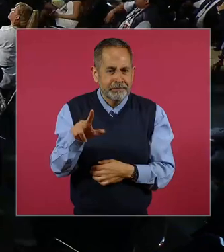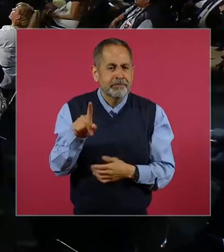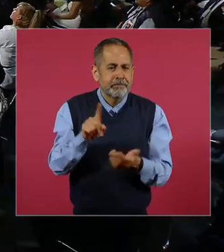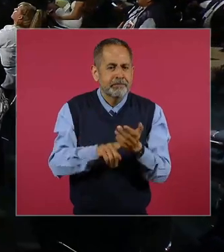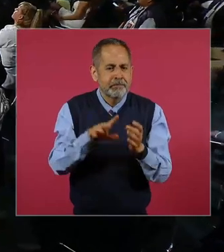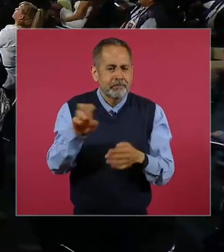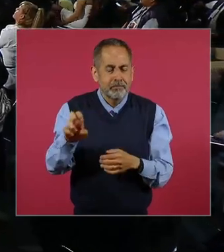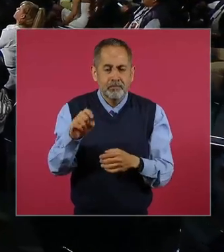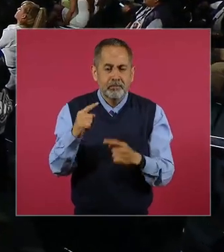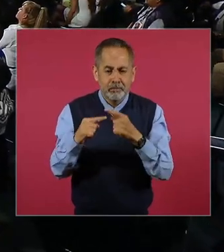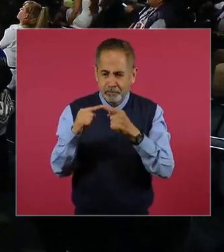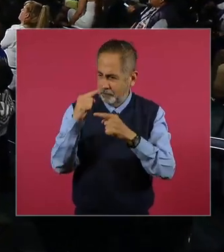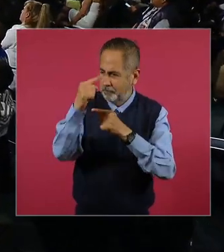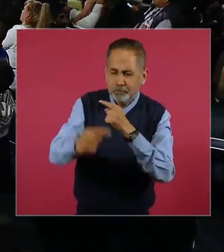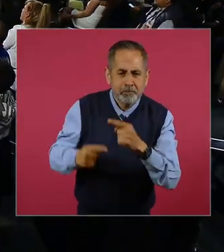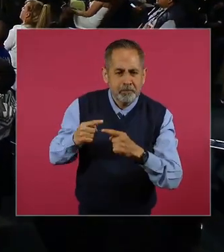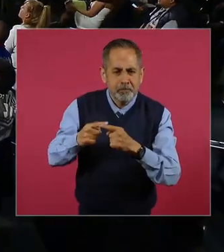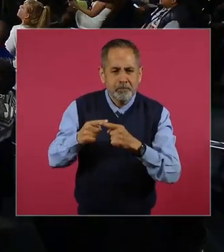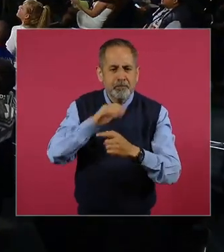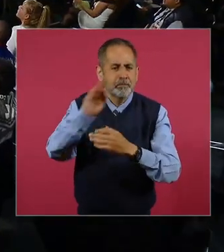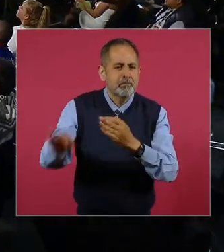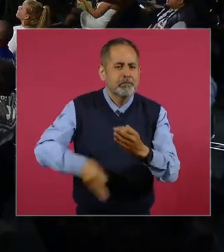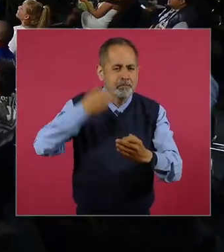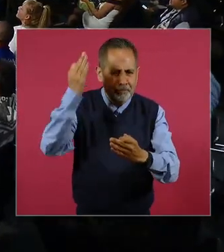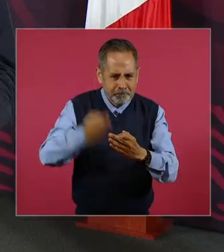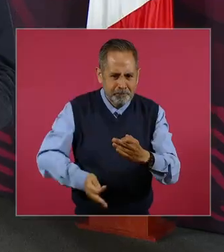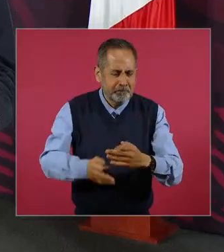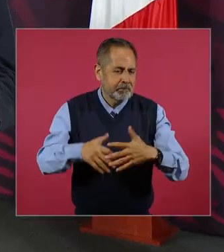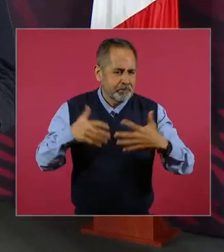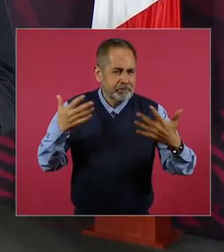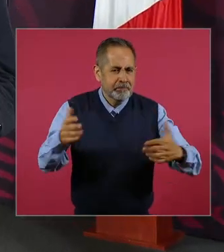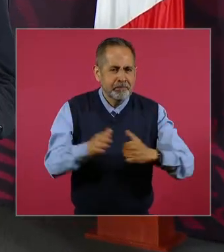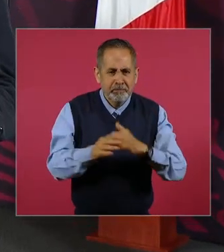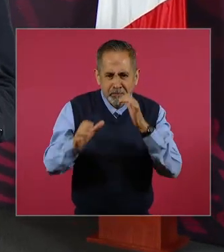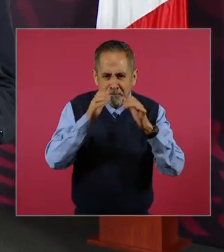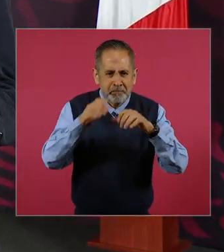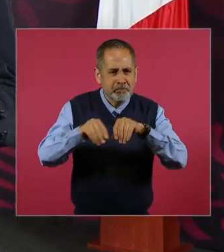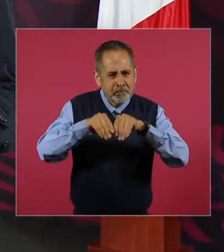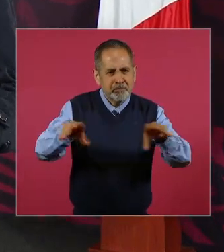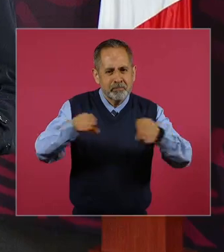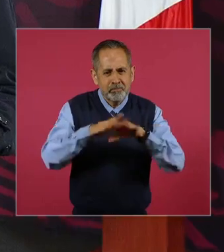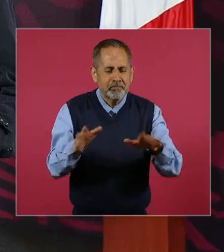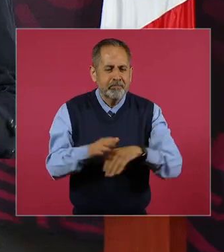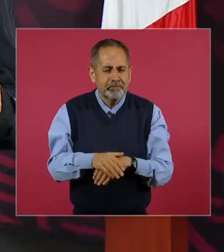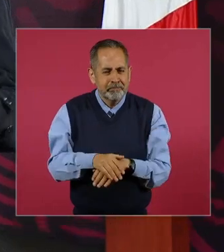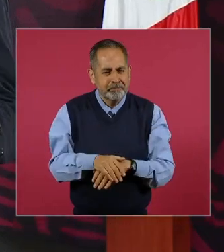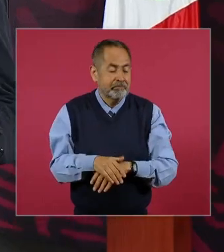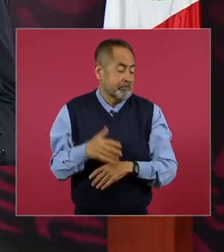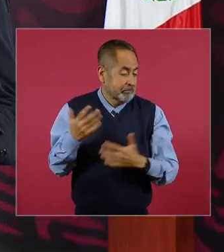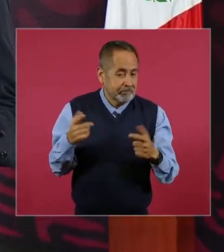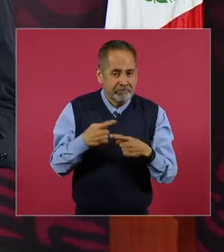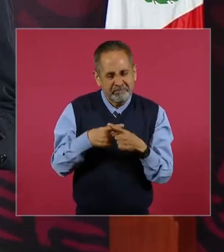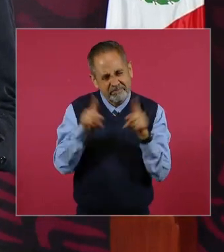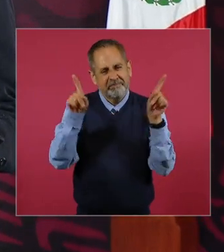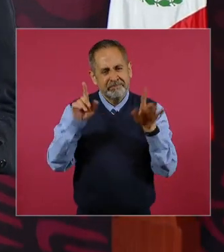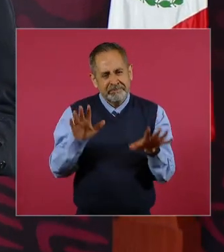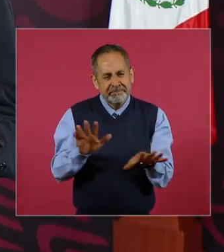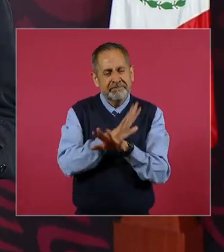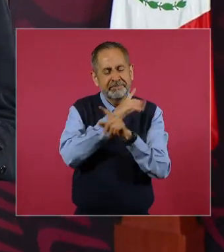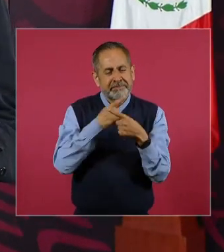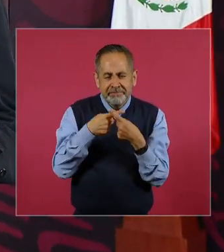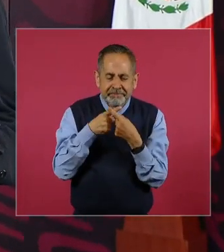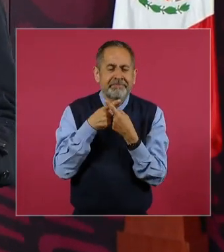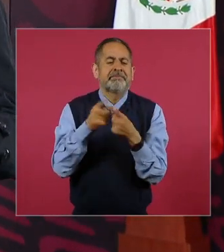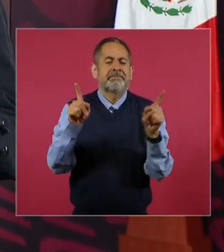el fin de un ciclo de este proceso de comunicación que ha cambiado pues la vida política de